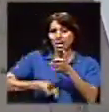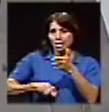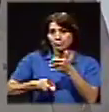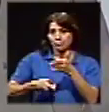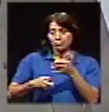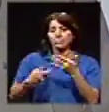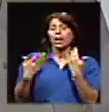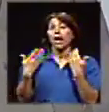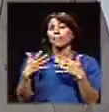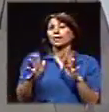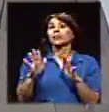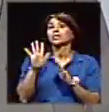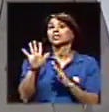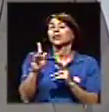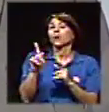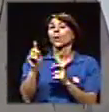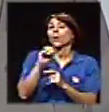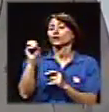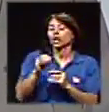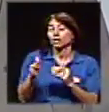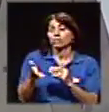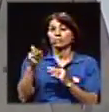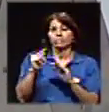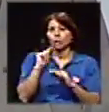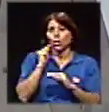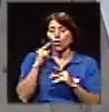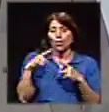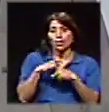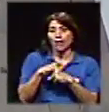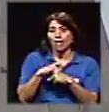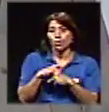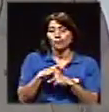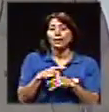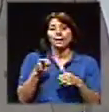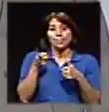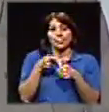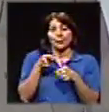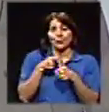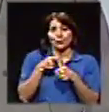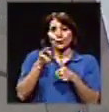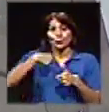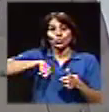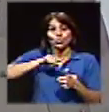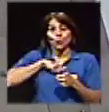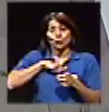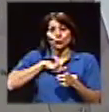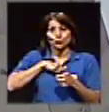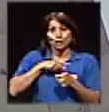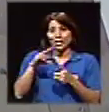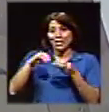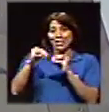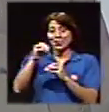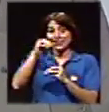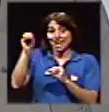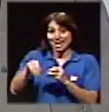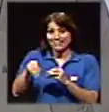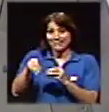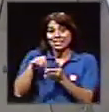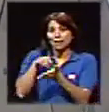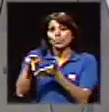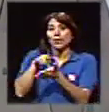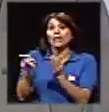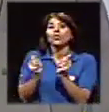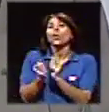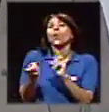complicado. Y en primer lugar decía, es que estamos hoy en día pagando intereses con deuda. Sí. Y eso